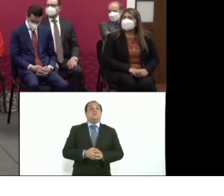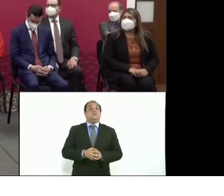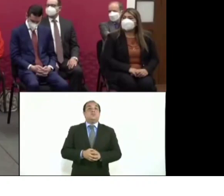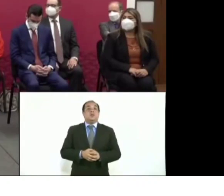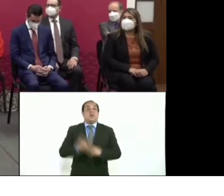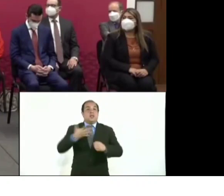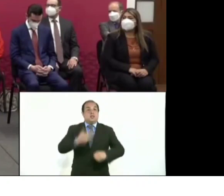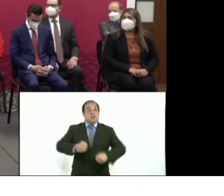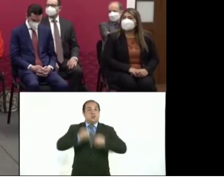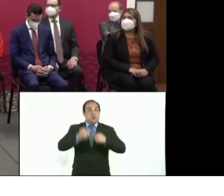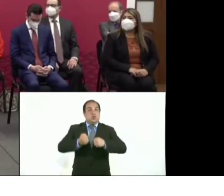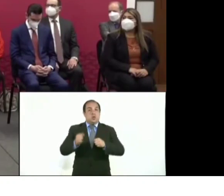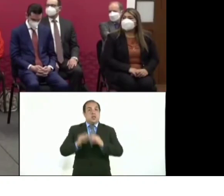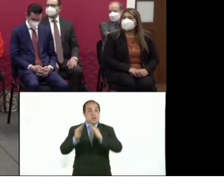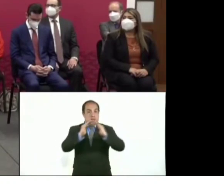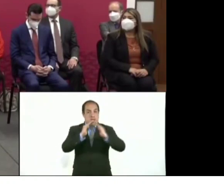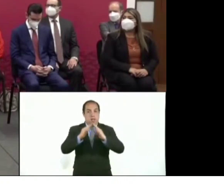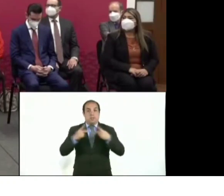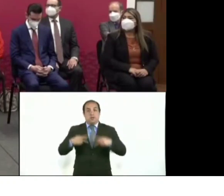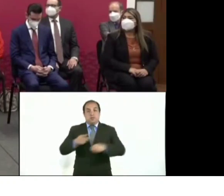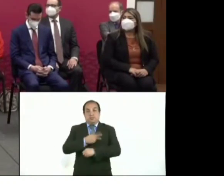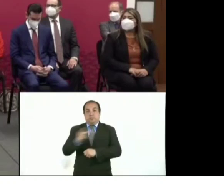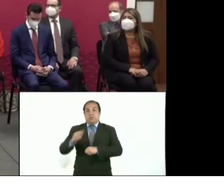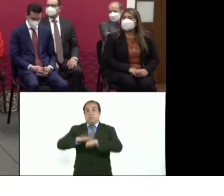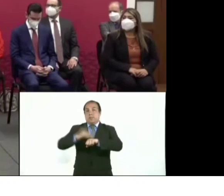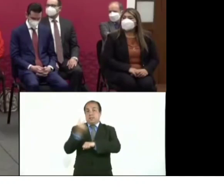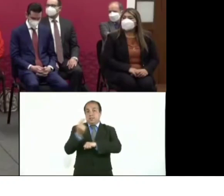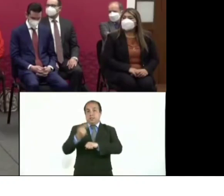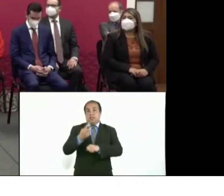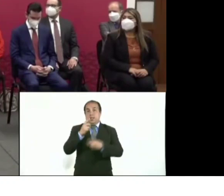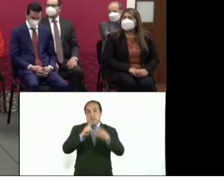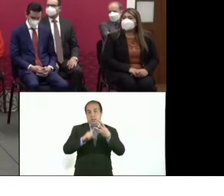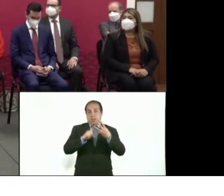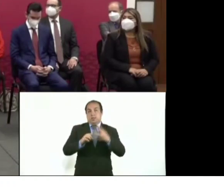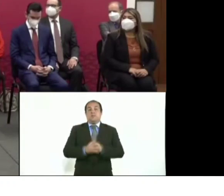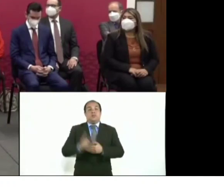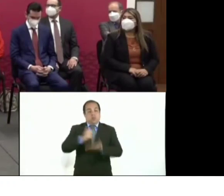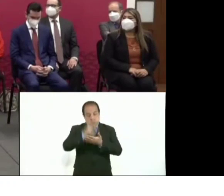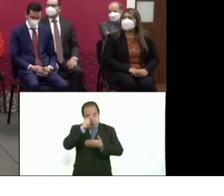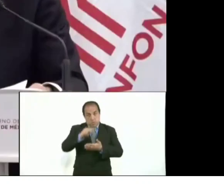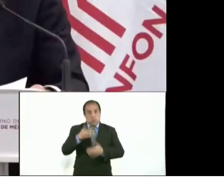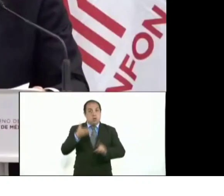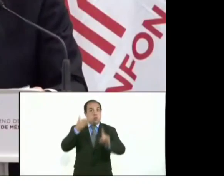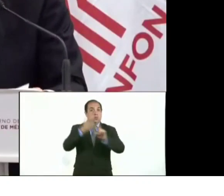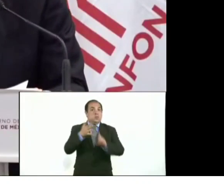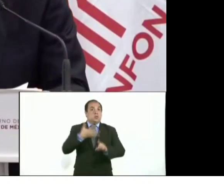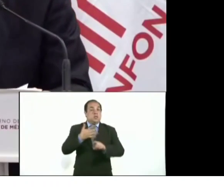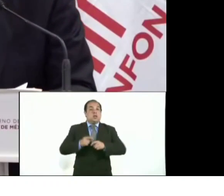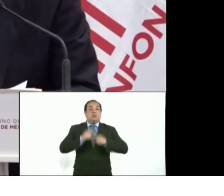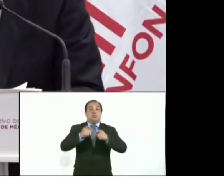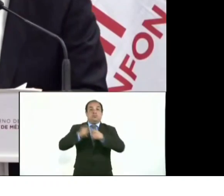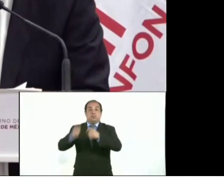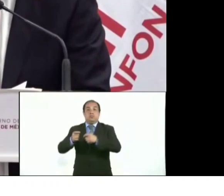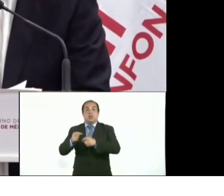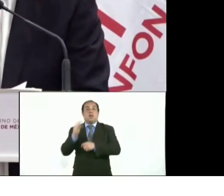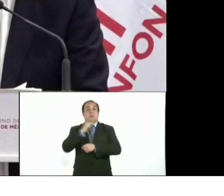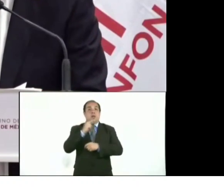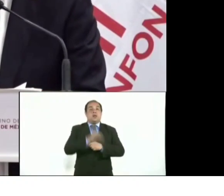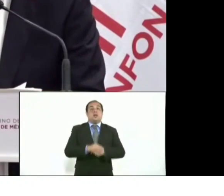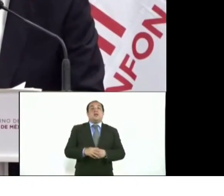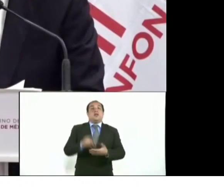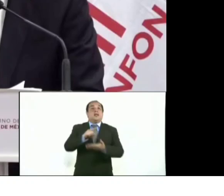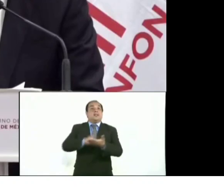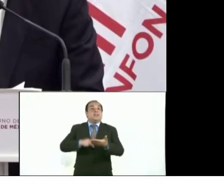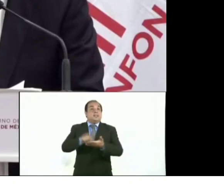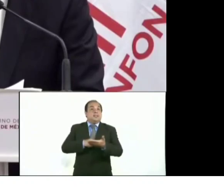quienes menos tienen y más lo necesitan es el tercer eje. Con la Ciudad de México se buscará dar facilidades para agilizar cancelaciones de gravamen